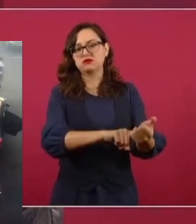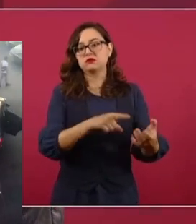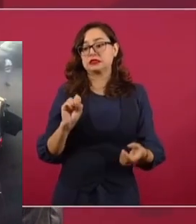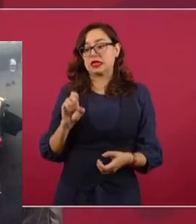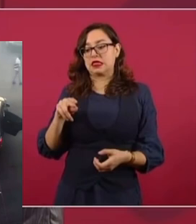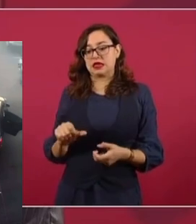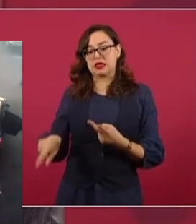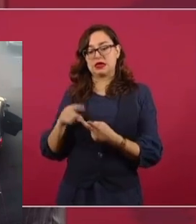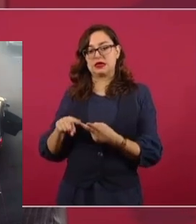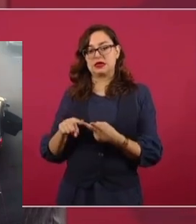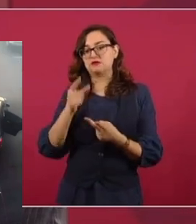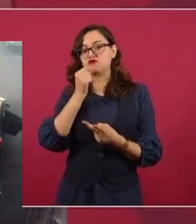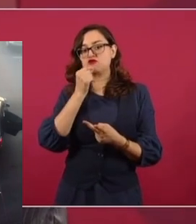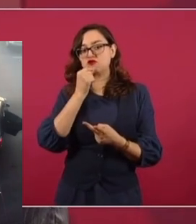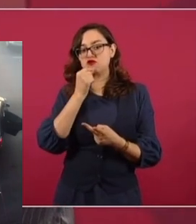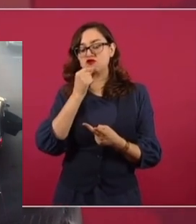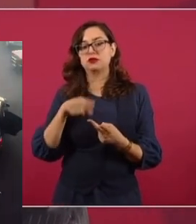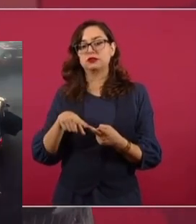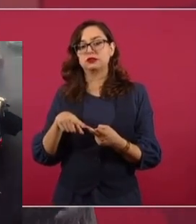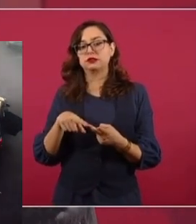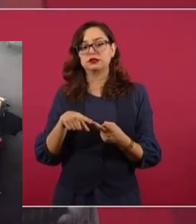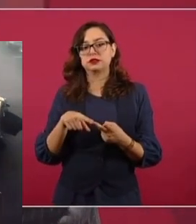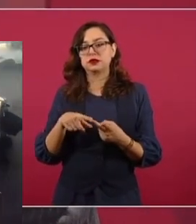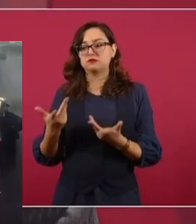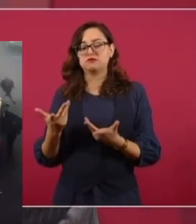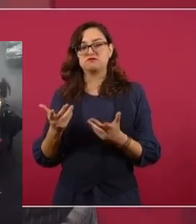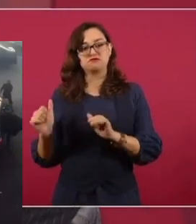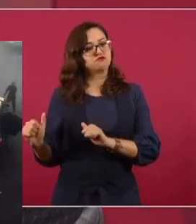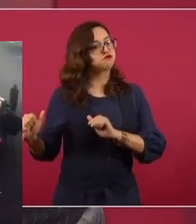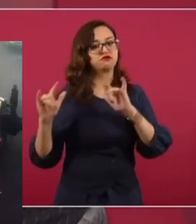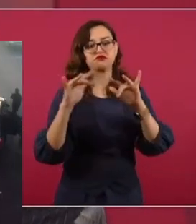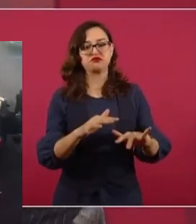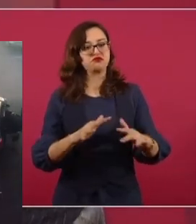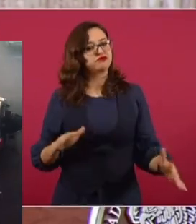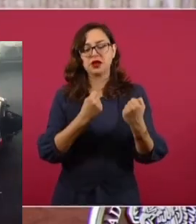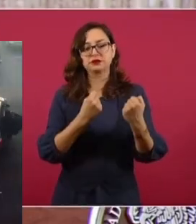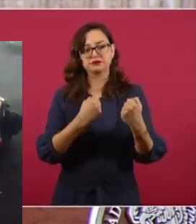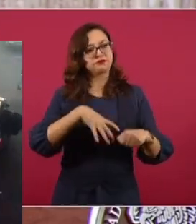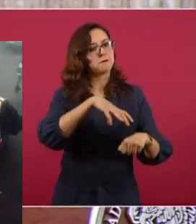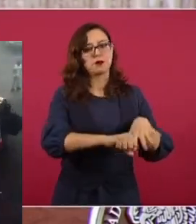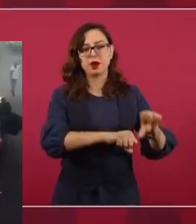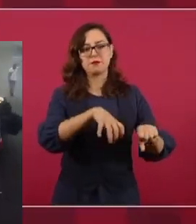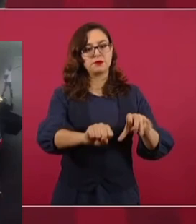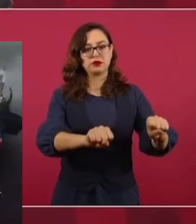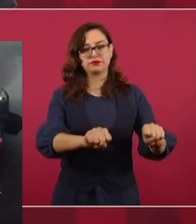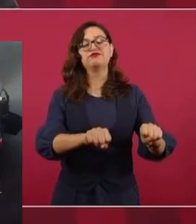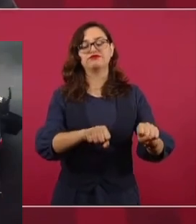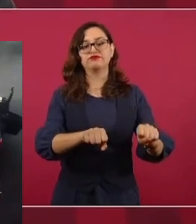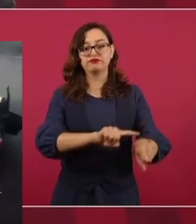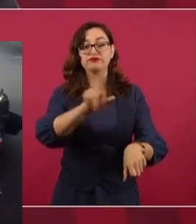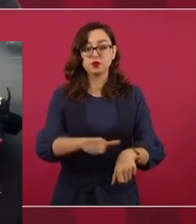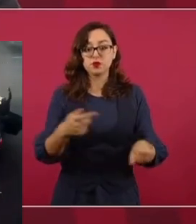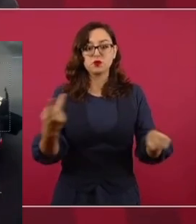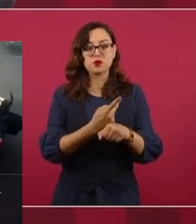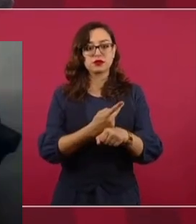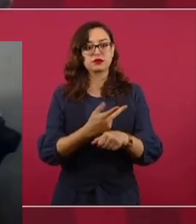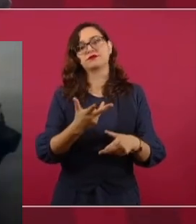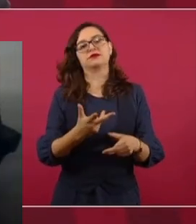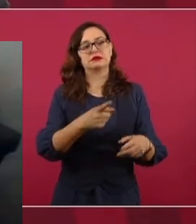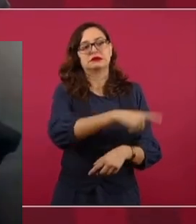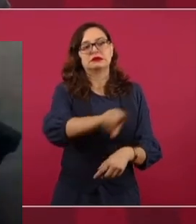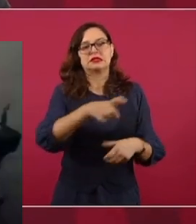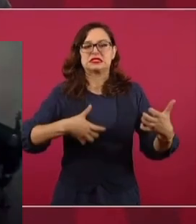la Secretaría de la Defensa, llegaron elementos de la Secretaría de la Defensa y hubo un enfrentamiento, hubo detenciones. Esto fue lo que provocó las protestas, las